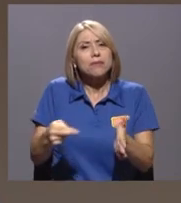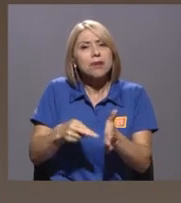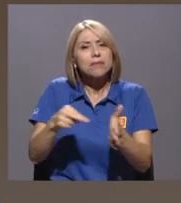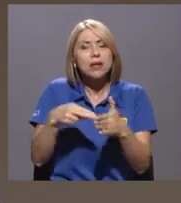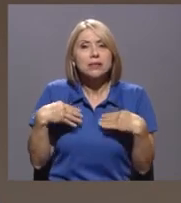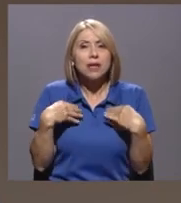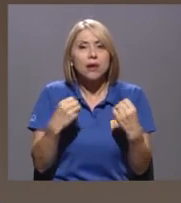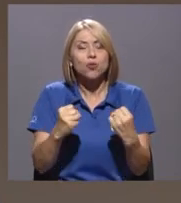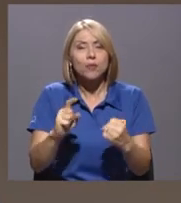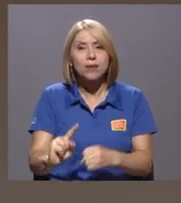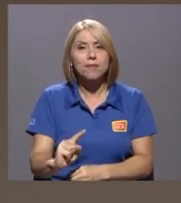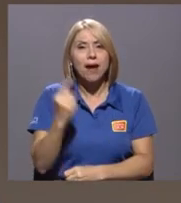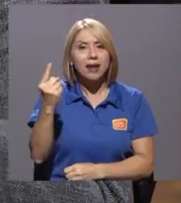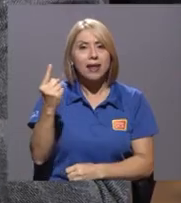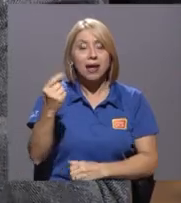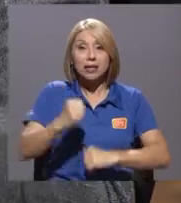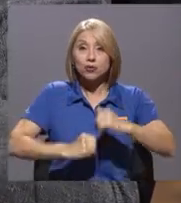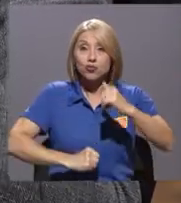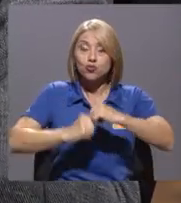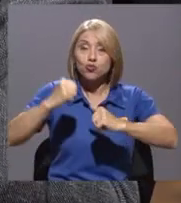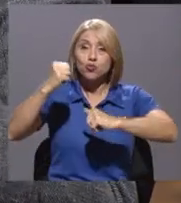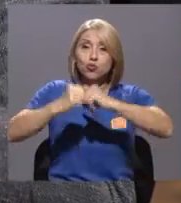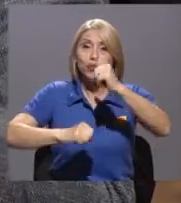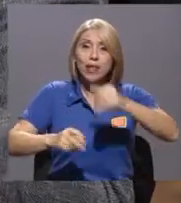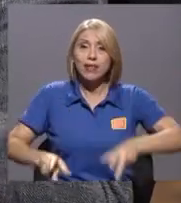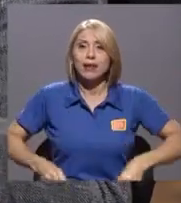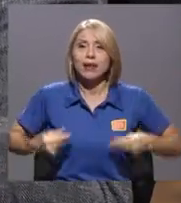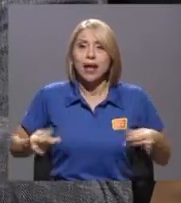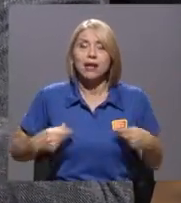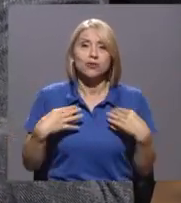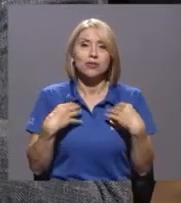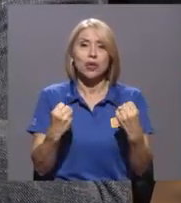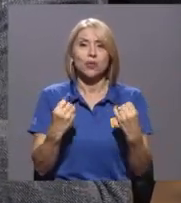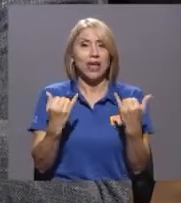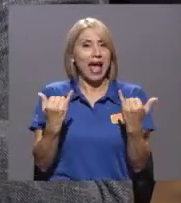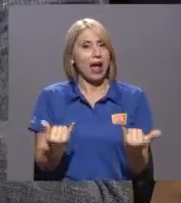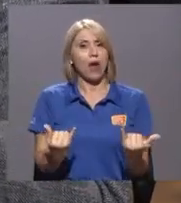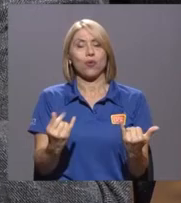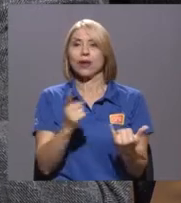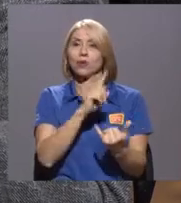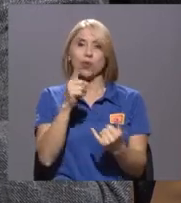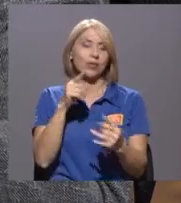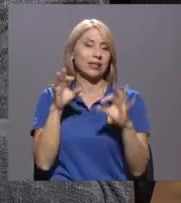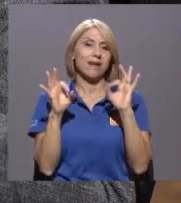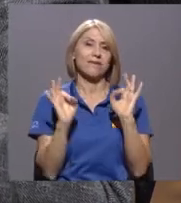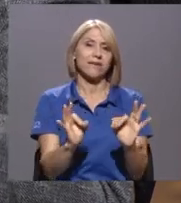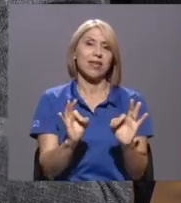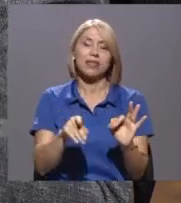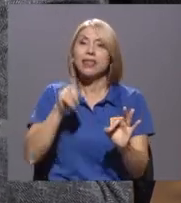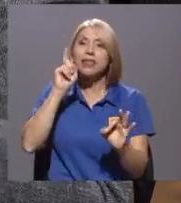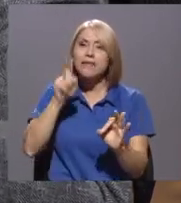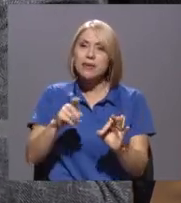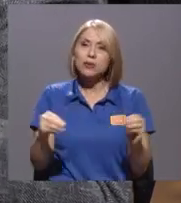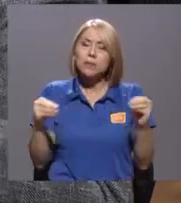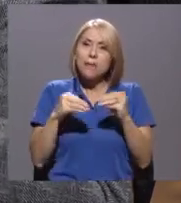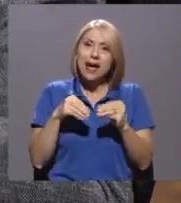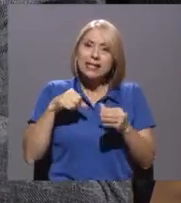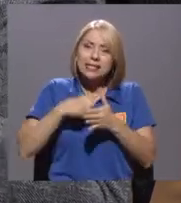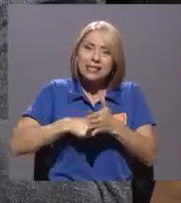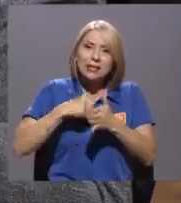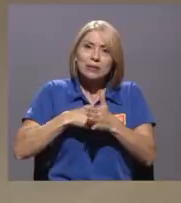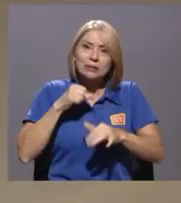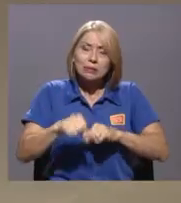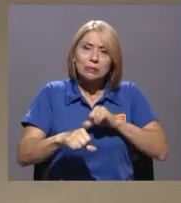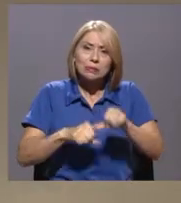no está bien tendríamos que orientar mucho más el sueldo lo